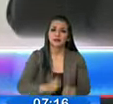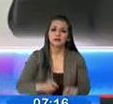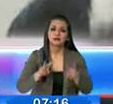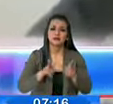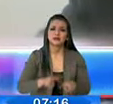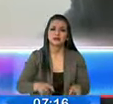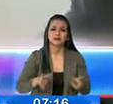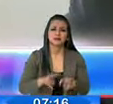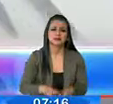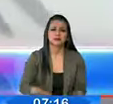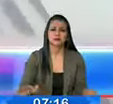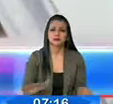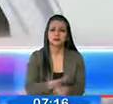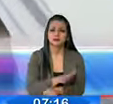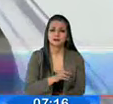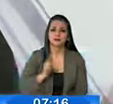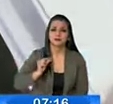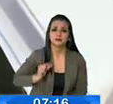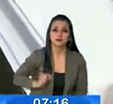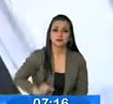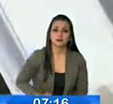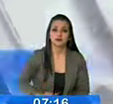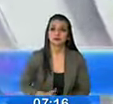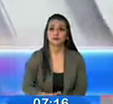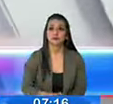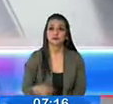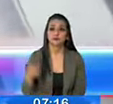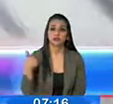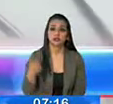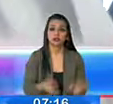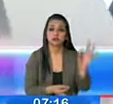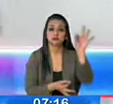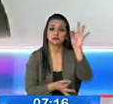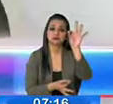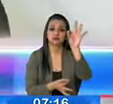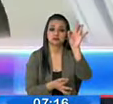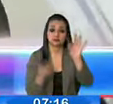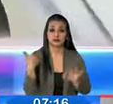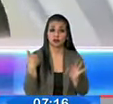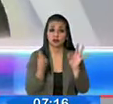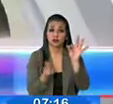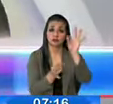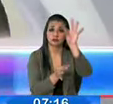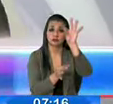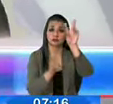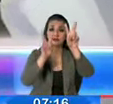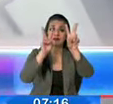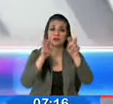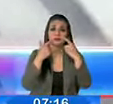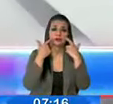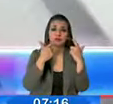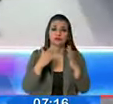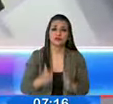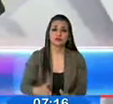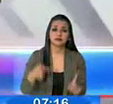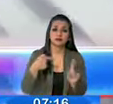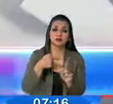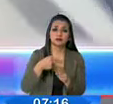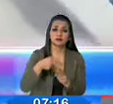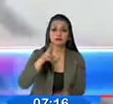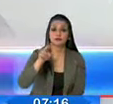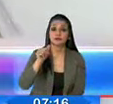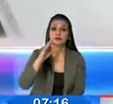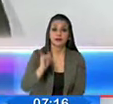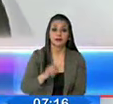investigue todo. Aquí está todo lo relacionado con el fiscal Vaca. Y para